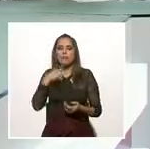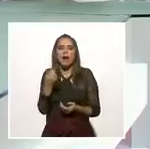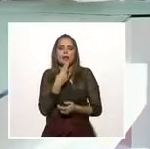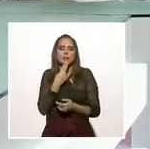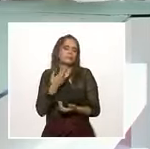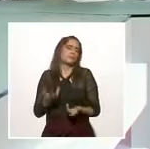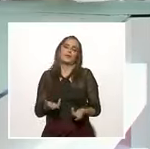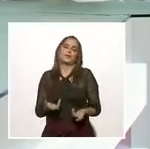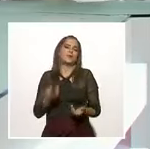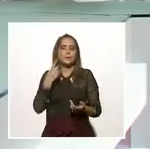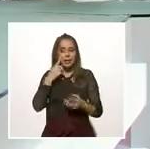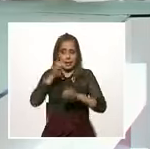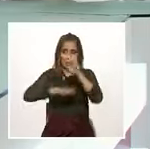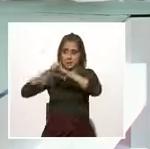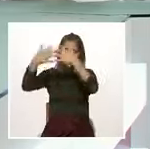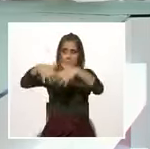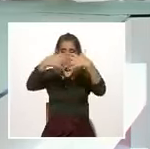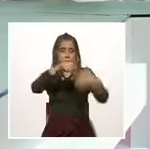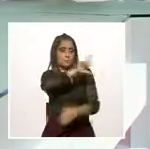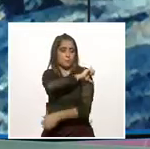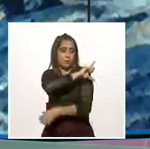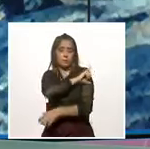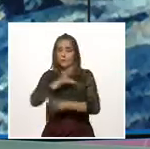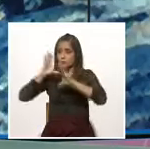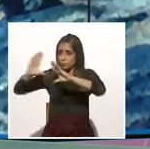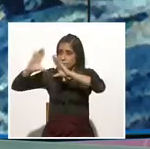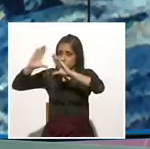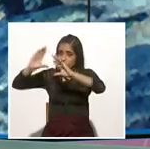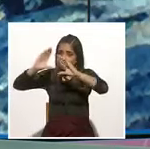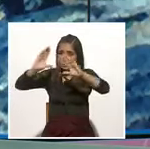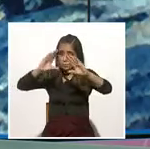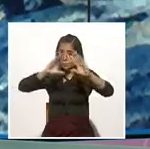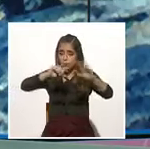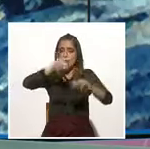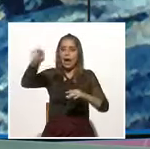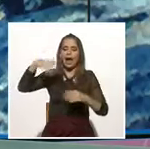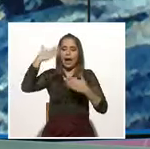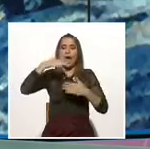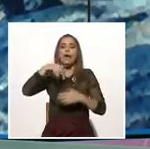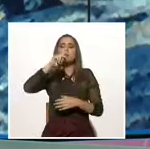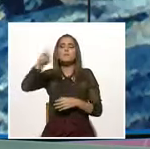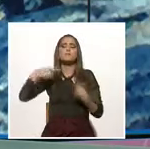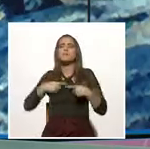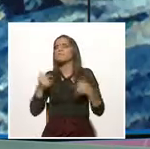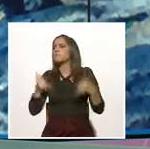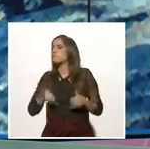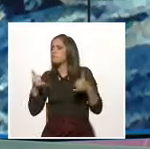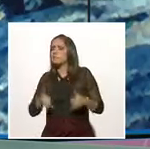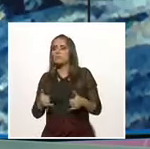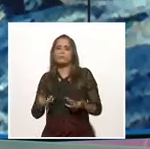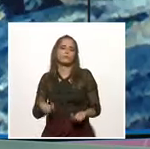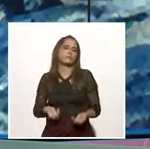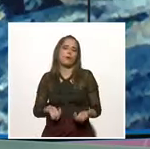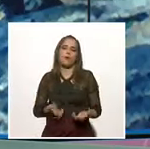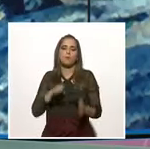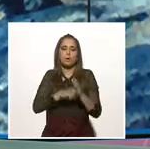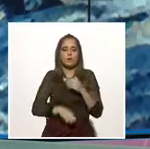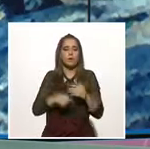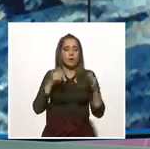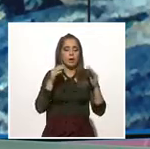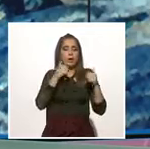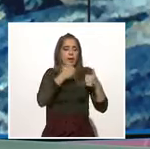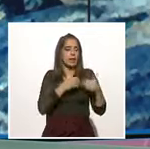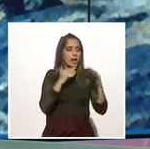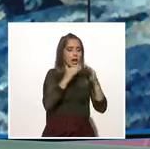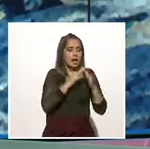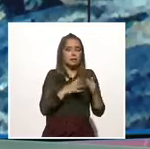brigadas de protección civil, pero no convencidas, entonces yo creo que todavía nos está faltando un paso. Cuando un brigadista en una empresa, en su casa, no tiene un